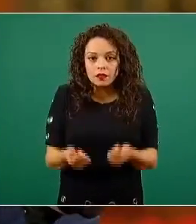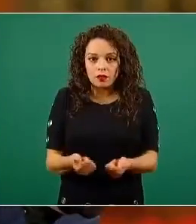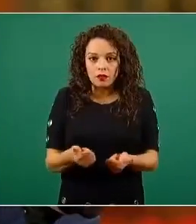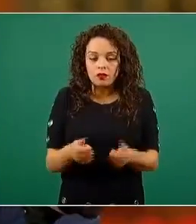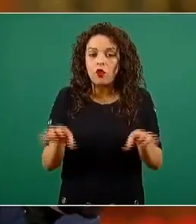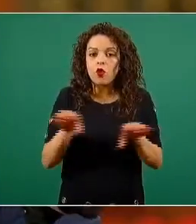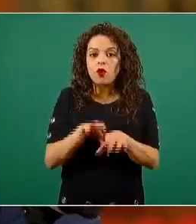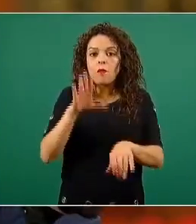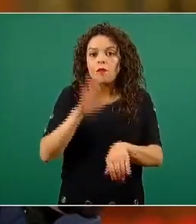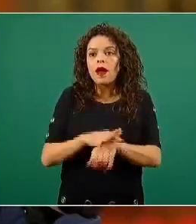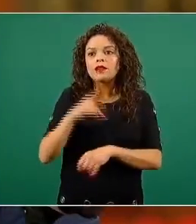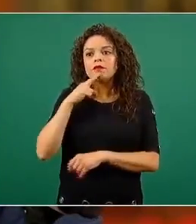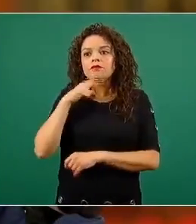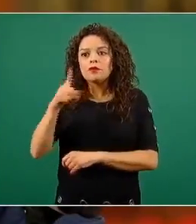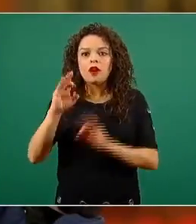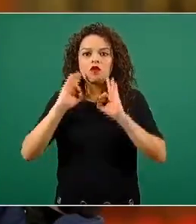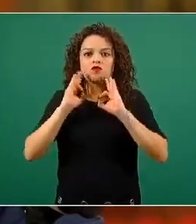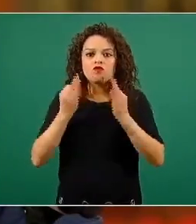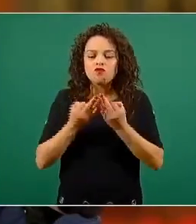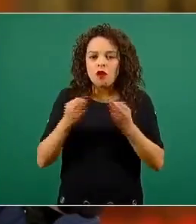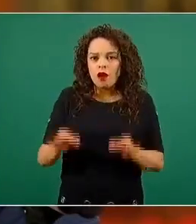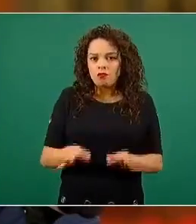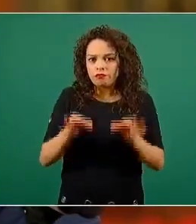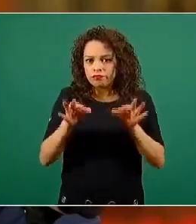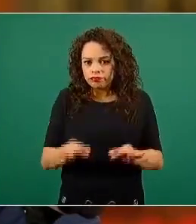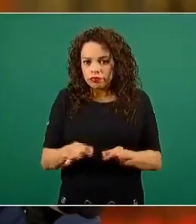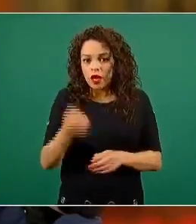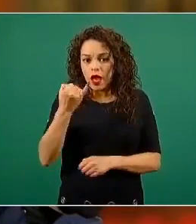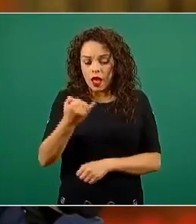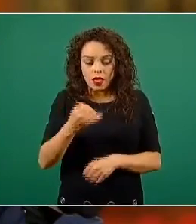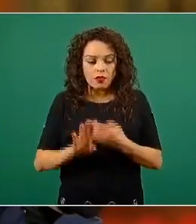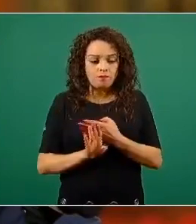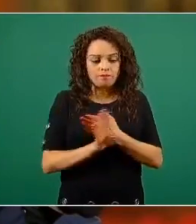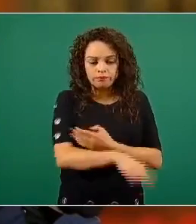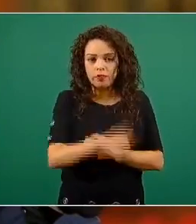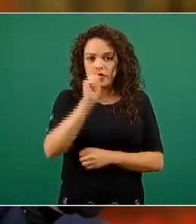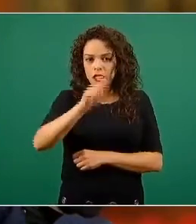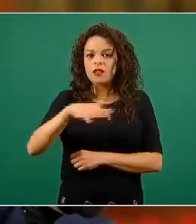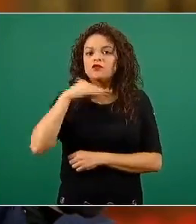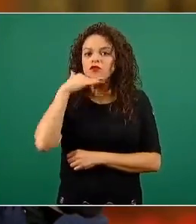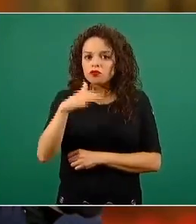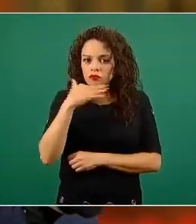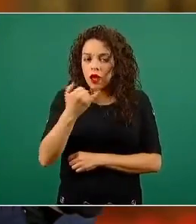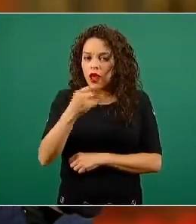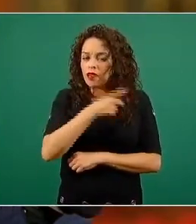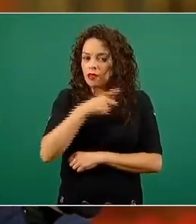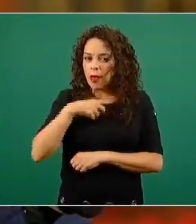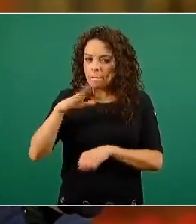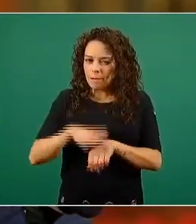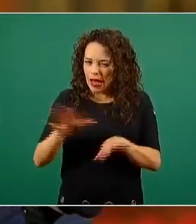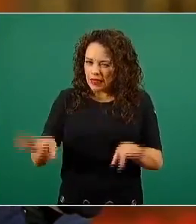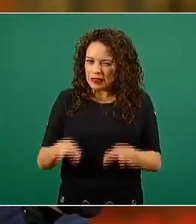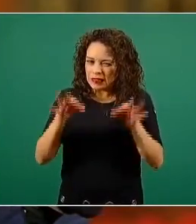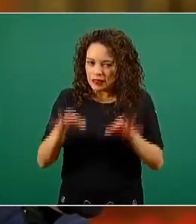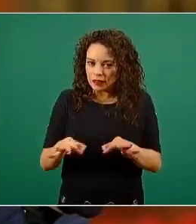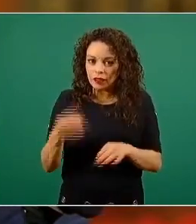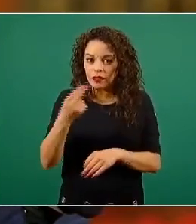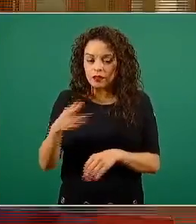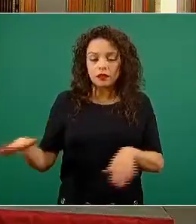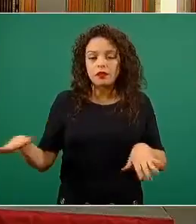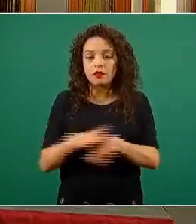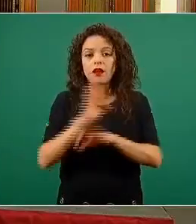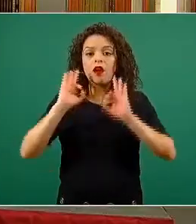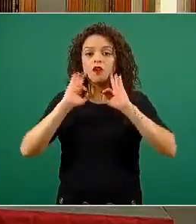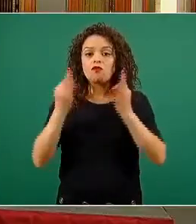mejorar la eficiencia del sistema de salud, aparte de luchar contra la corrupción y mejorar la eficiencia, es cambiar el modelo de